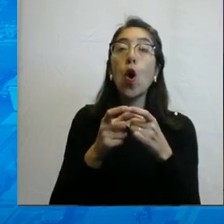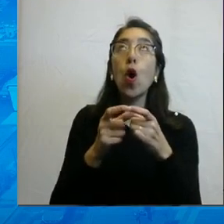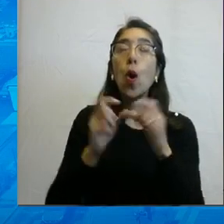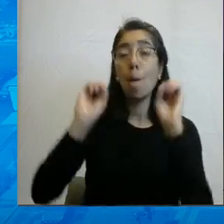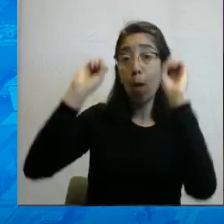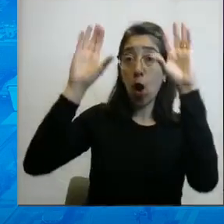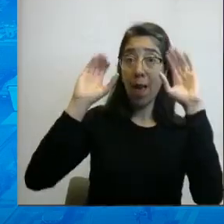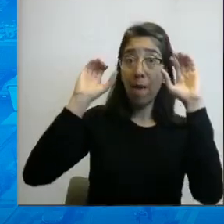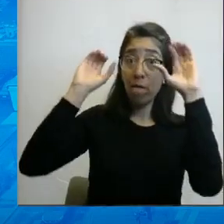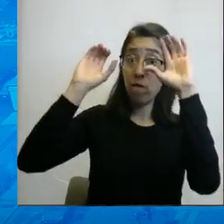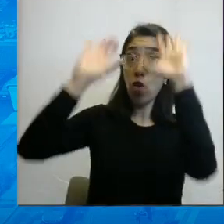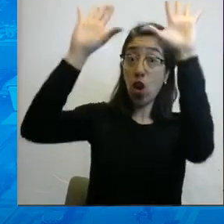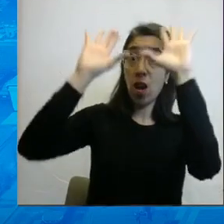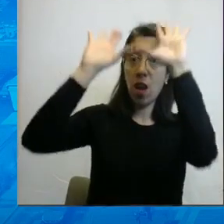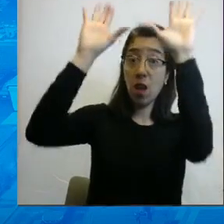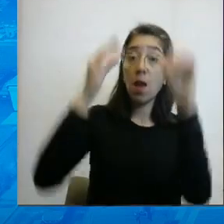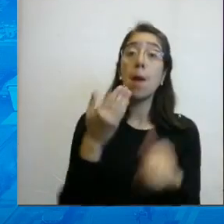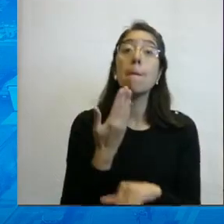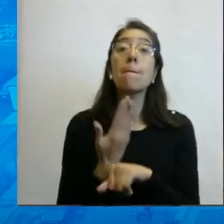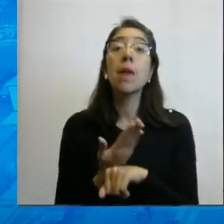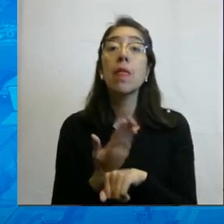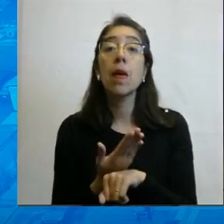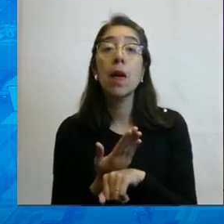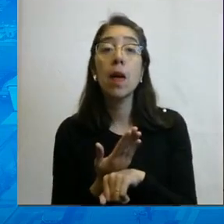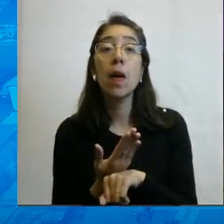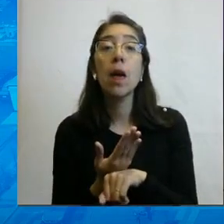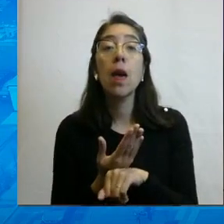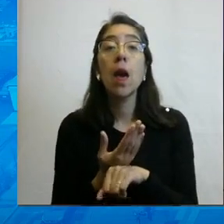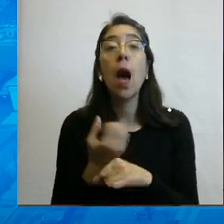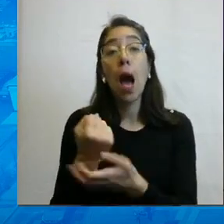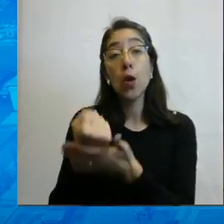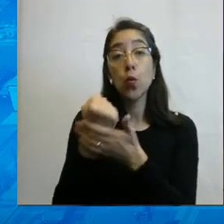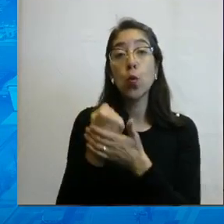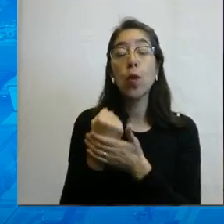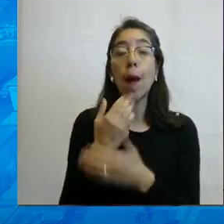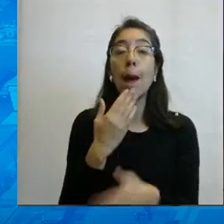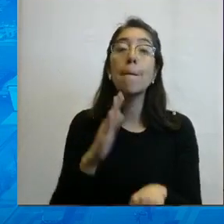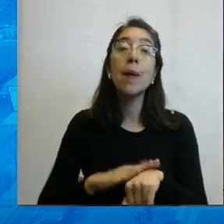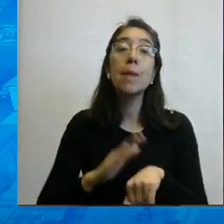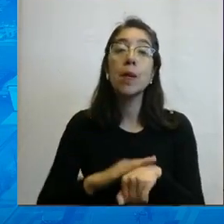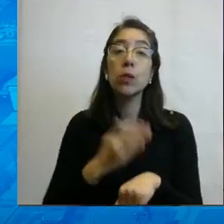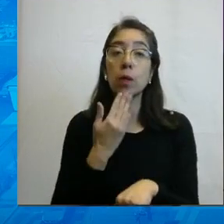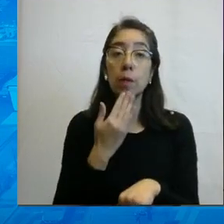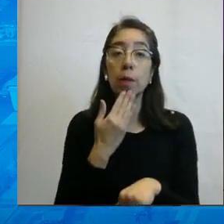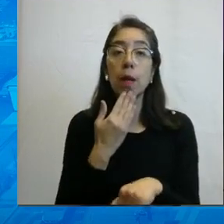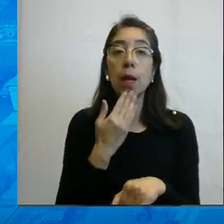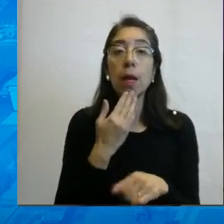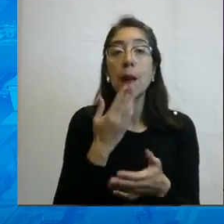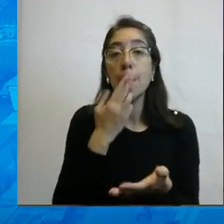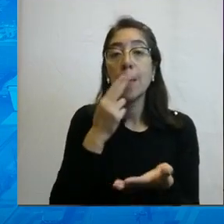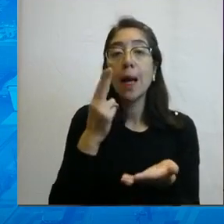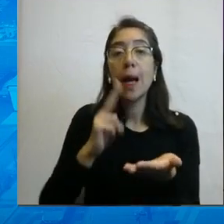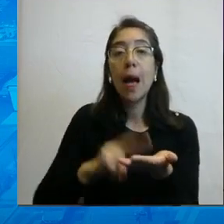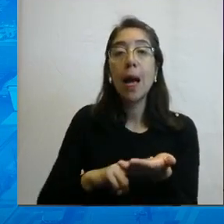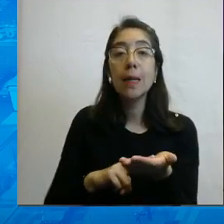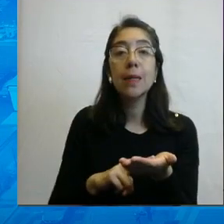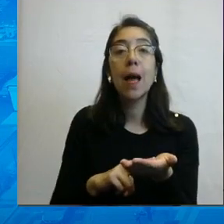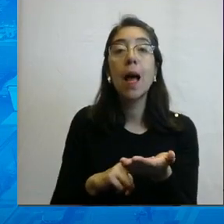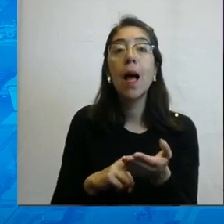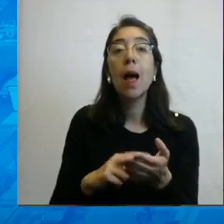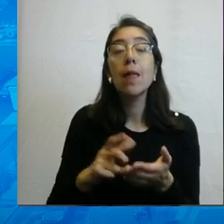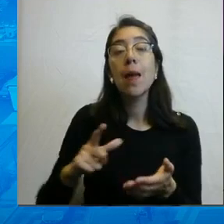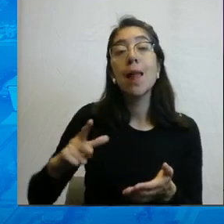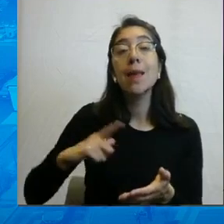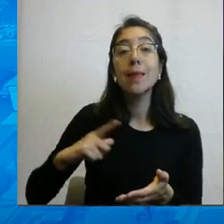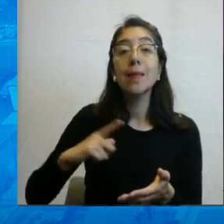José de Melipilla, solicita subvención, derivado ARCEPLAC. 3.9, carta del Liceo Bicentenario Hermano Sotomayor, solicita aporte económico